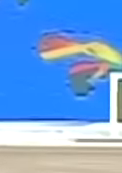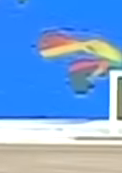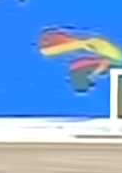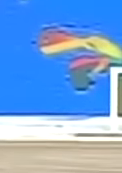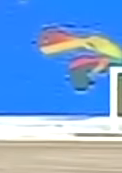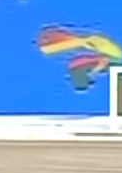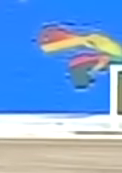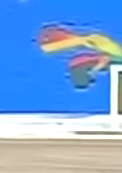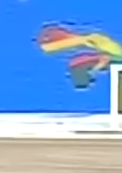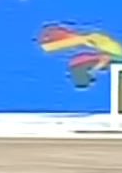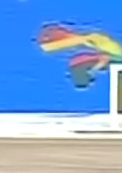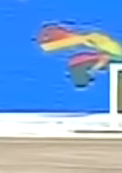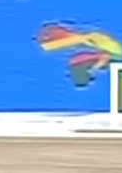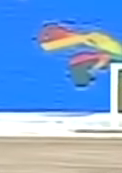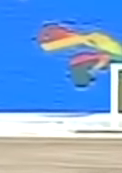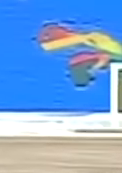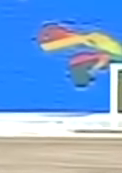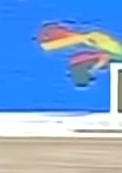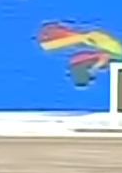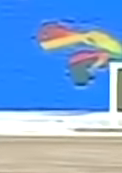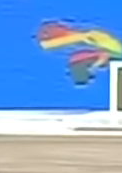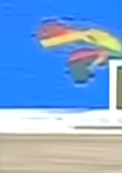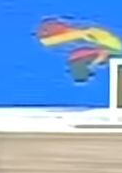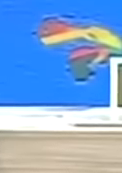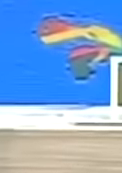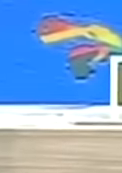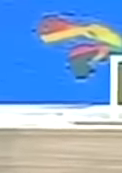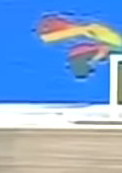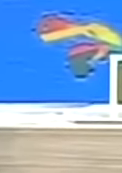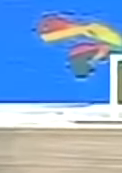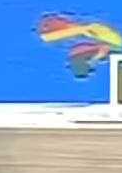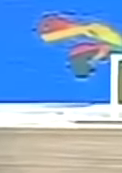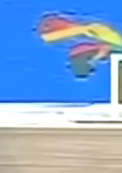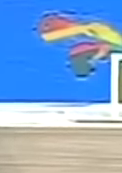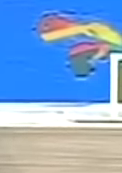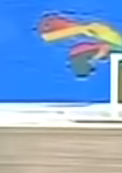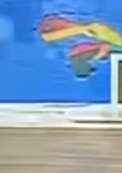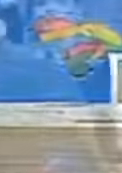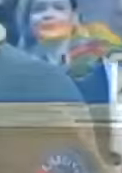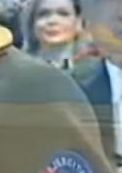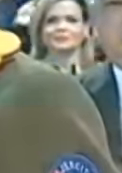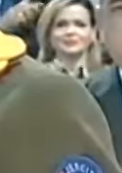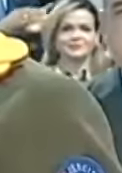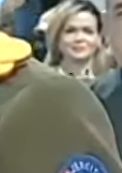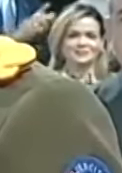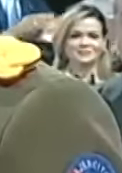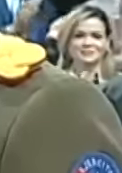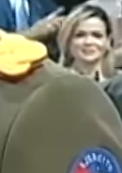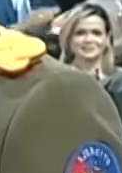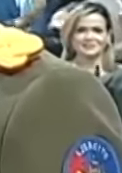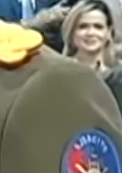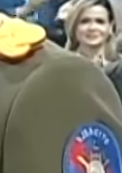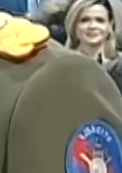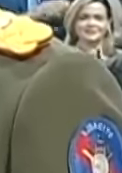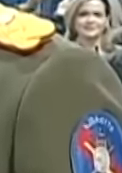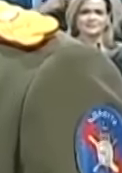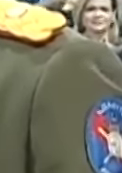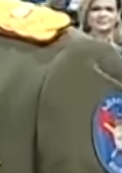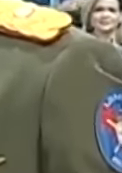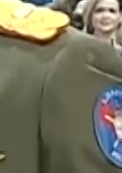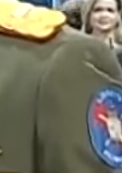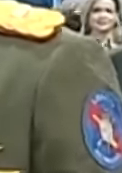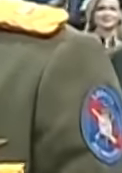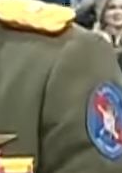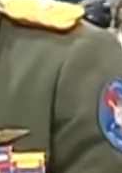Torrealba Rivero, en posición también de presillas, la entrega de la réplica del Libertador Simón Bolívar, el general